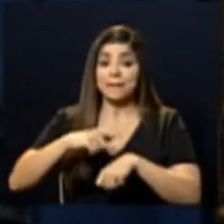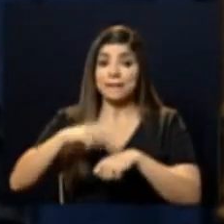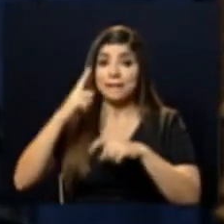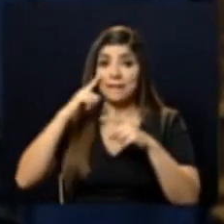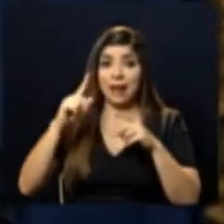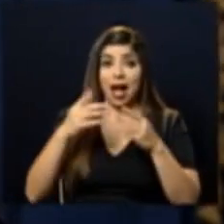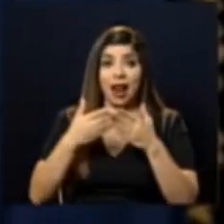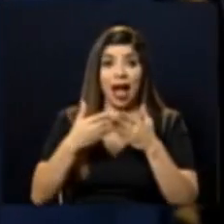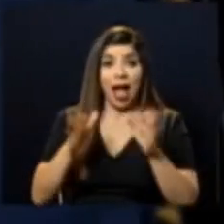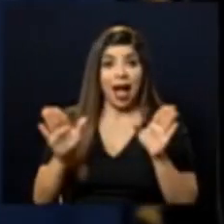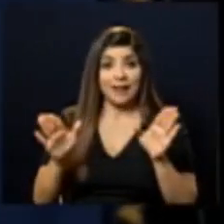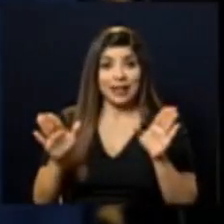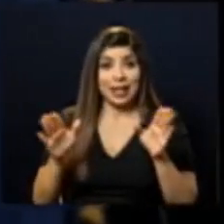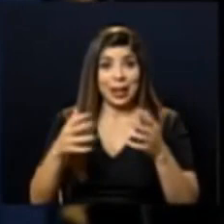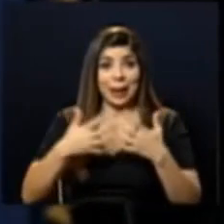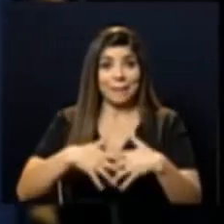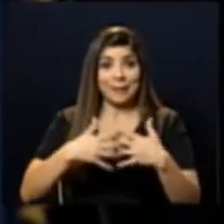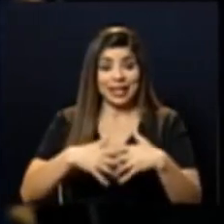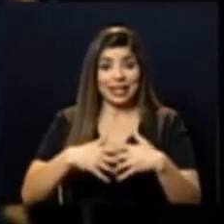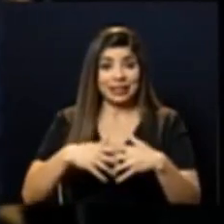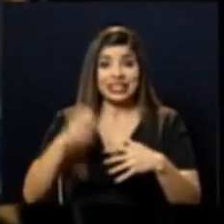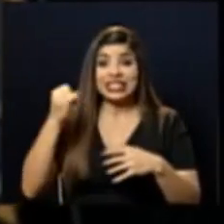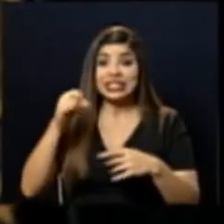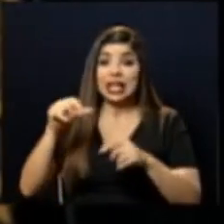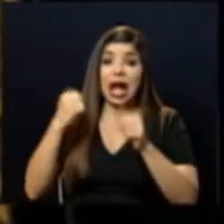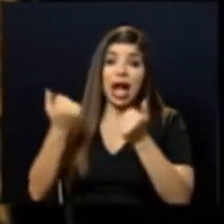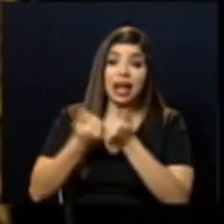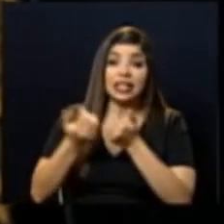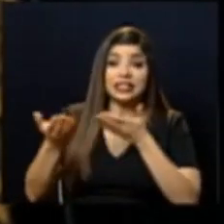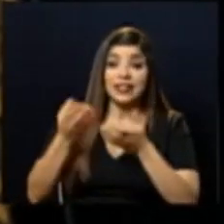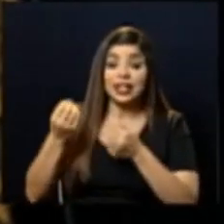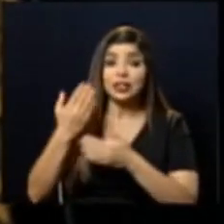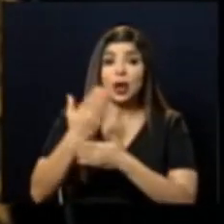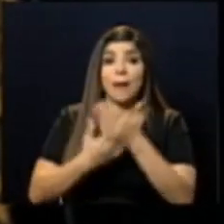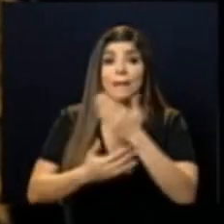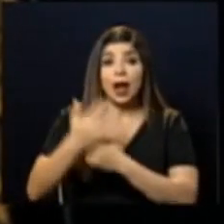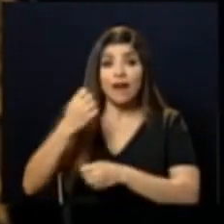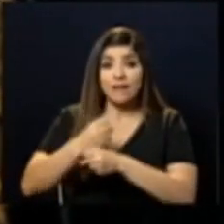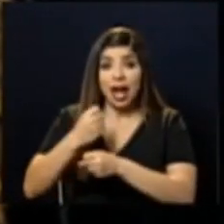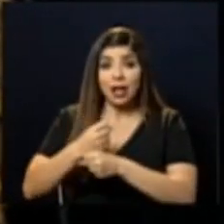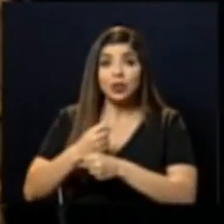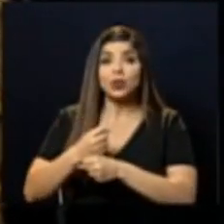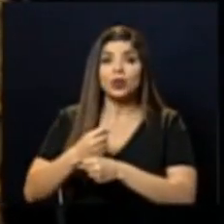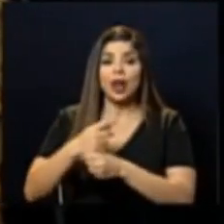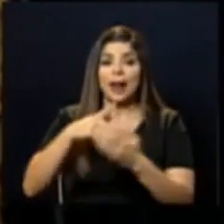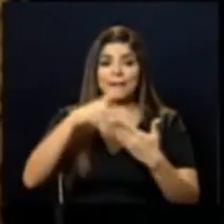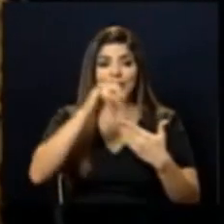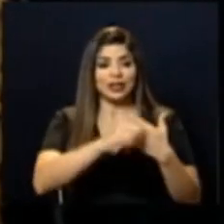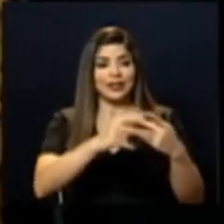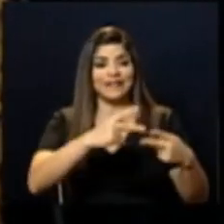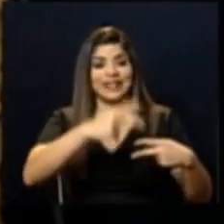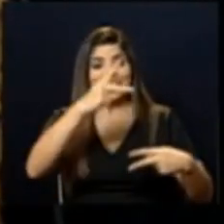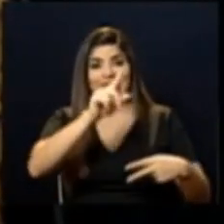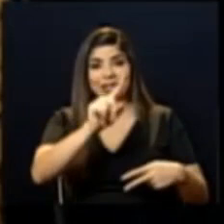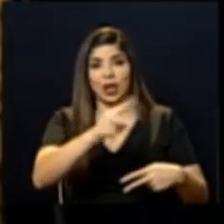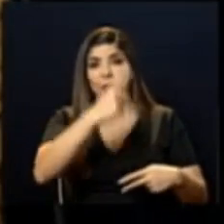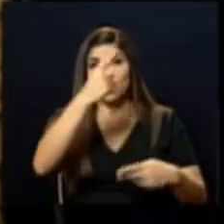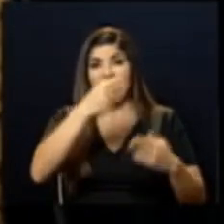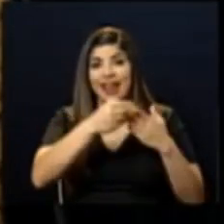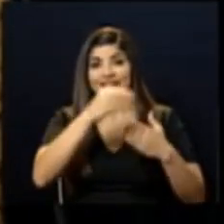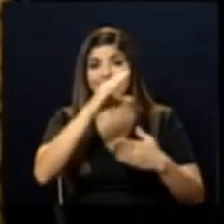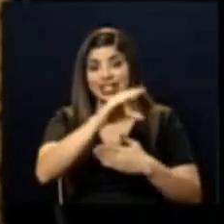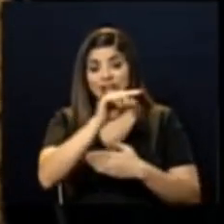la apertura de una empresa en los sectores de servicios y manufactura, bajo el proyecto de la ventanilla única de